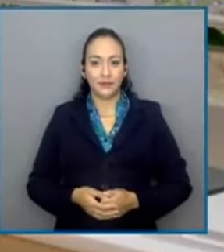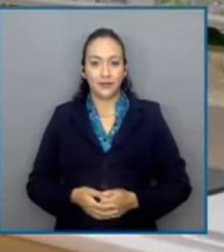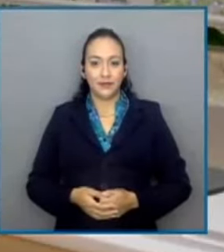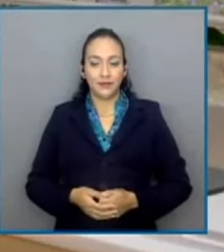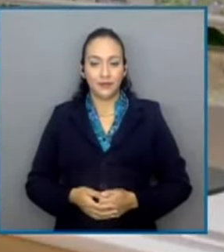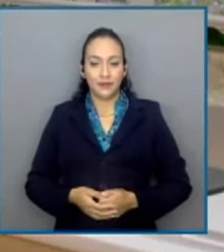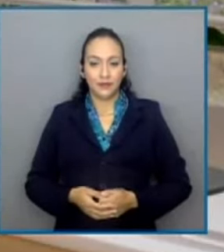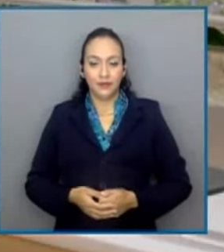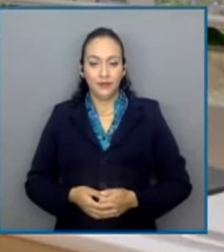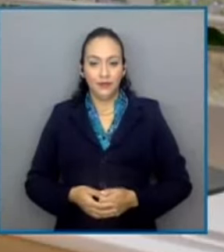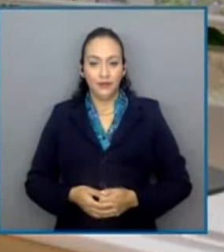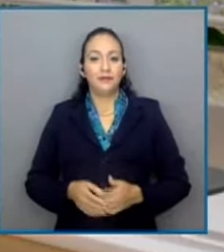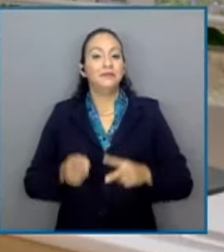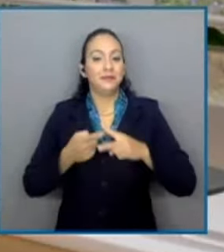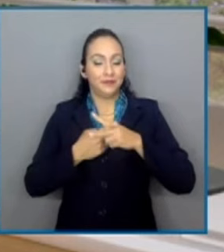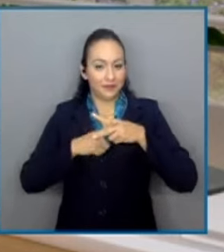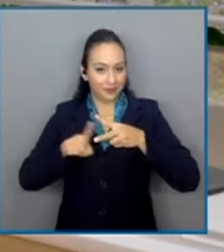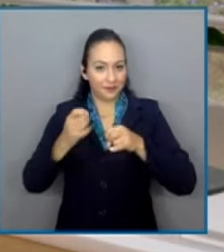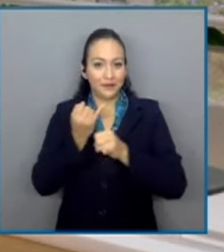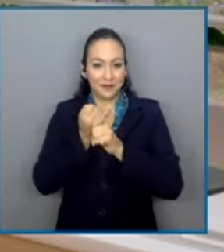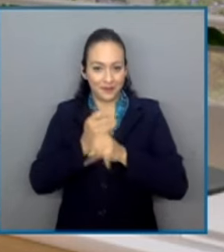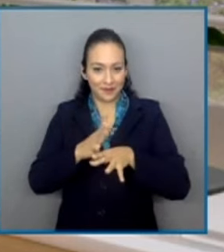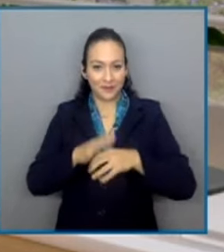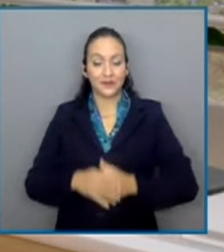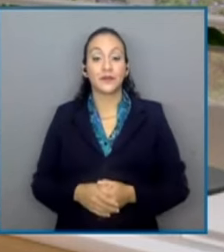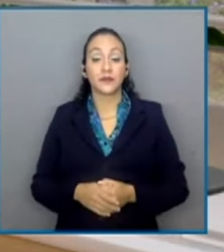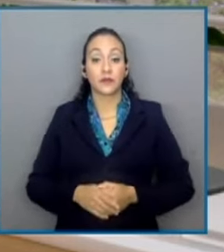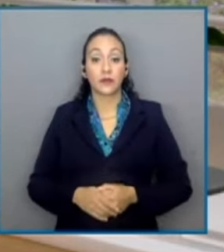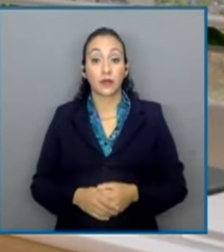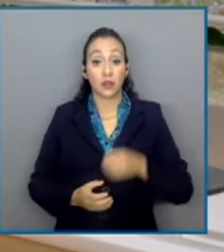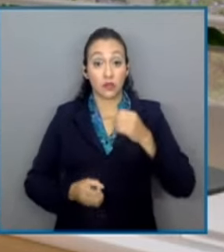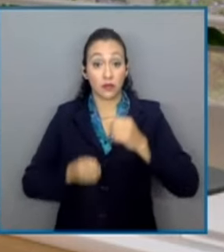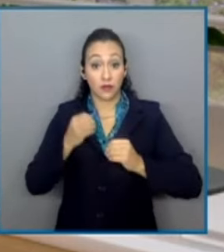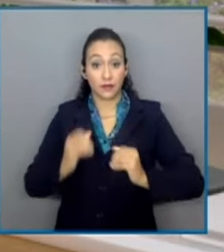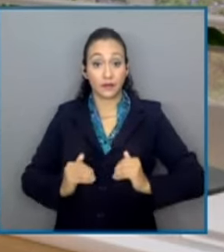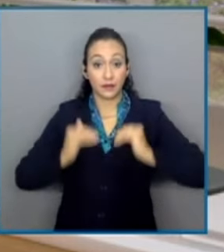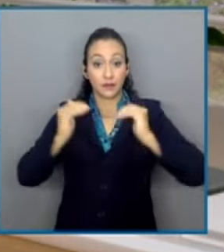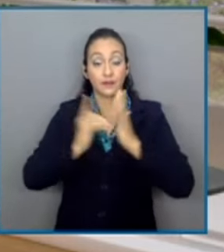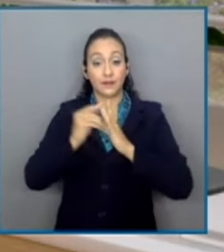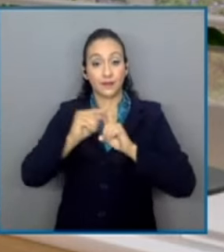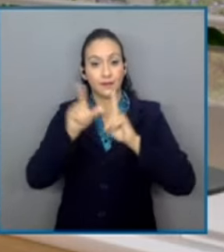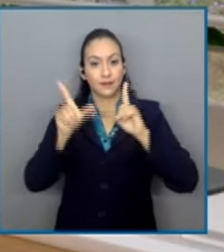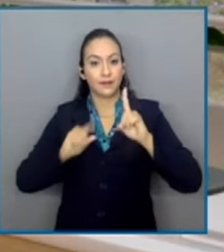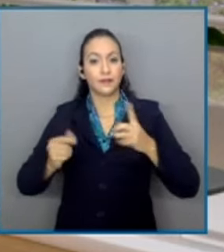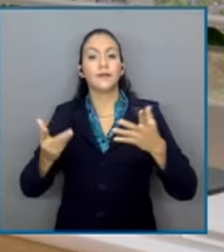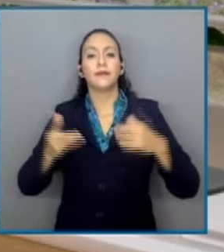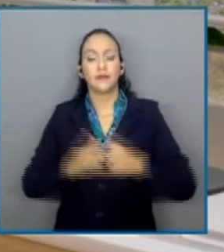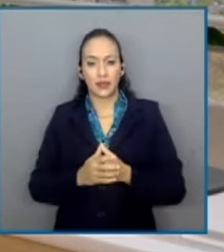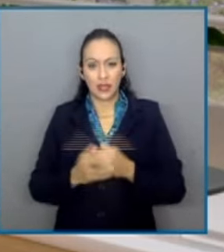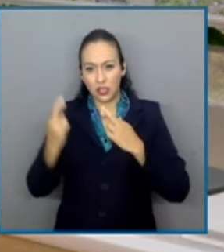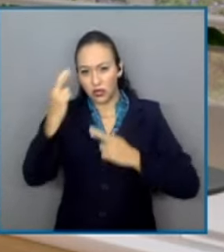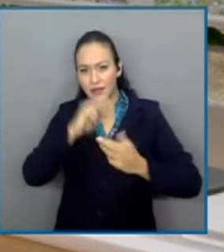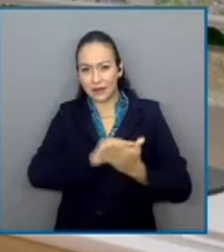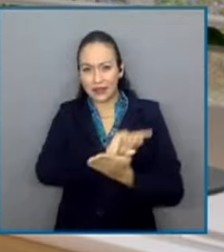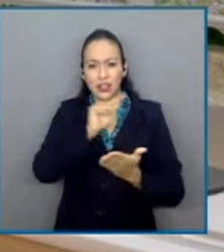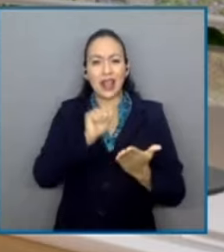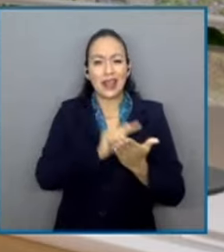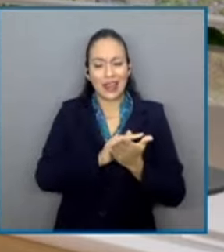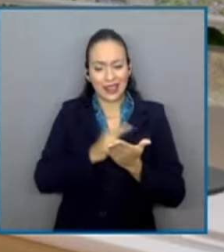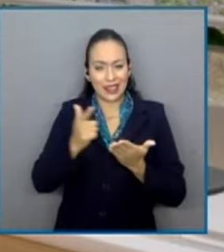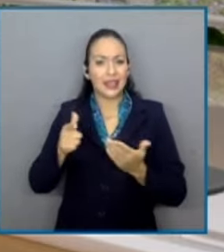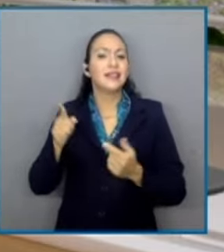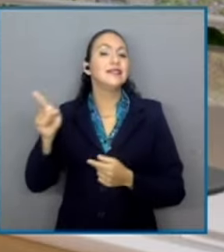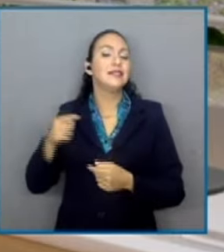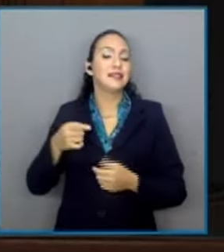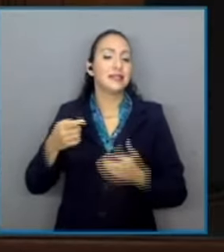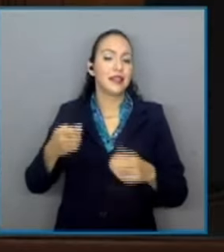Iniciamos con la información. El Pleno de la Suprema Corte invalidó disposiciones de leyes de ingresos de los municipios de Campeche y El Carmen del